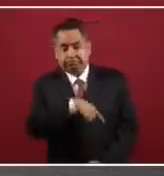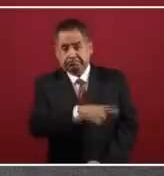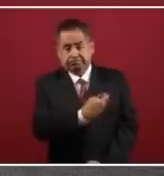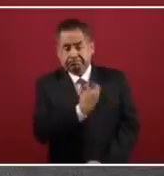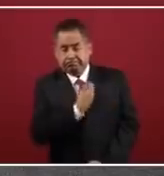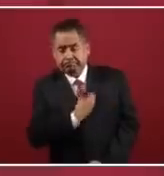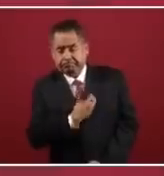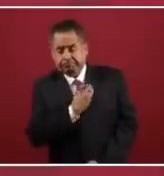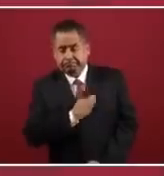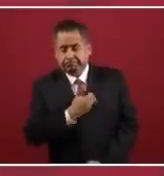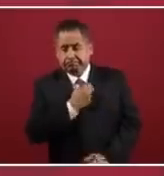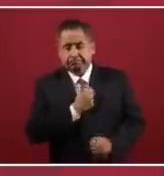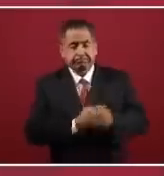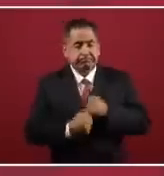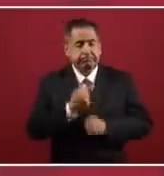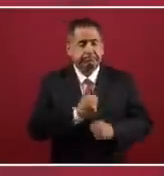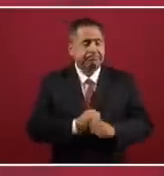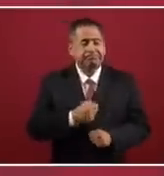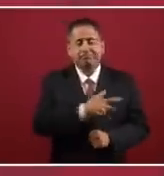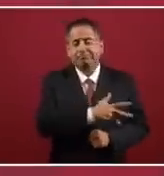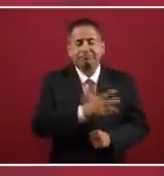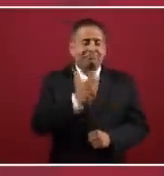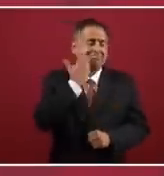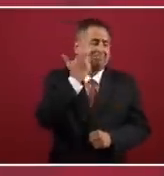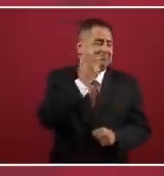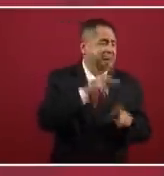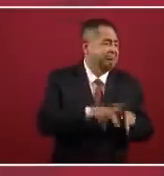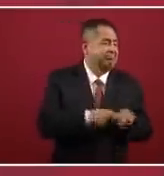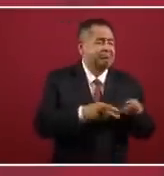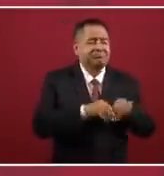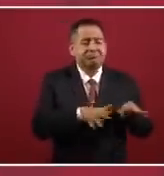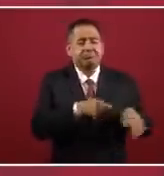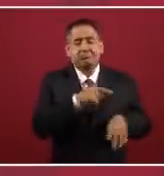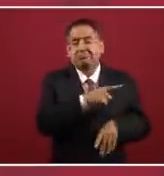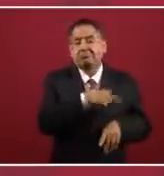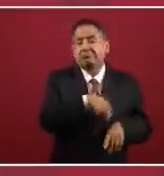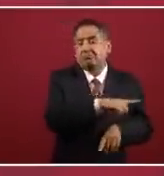Sí, es un periodismo al servicio